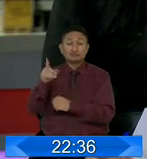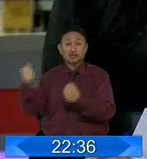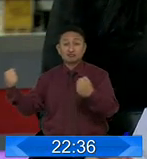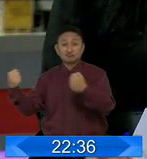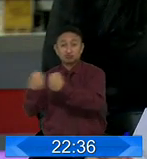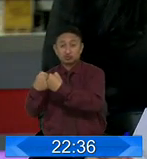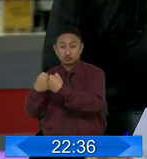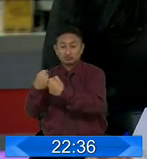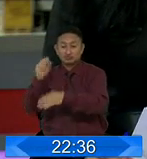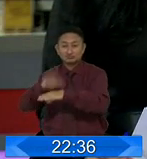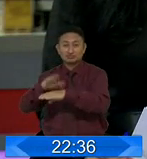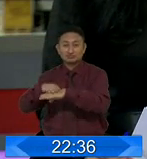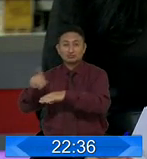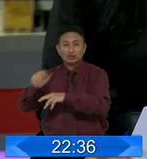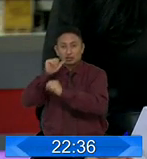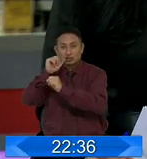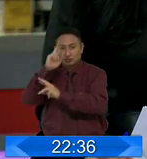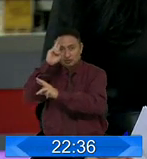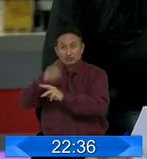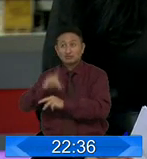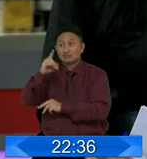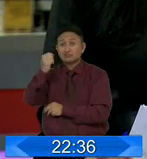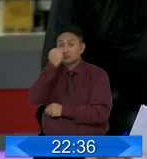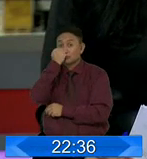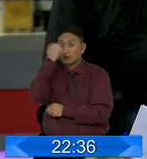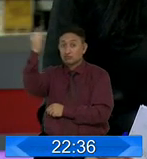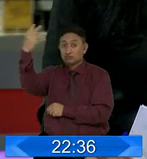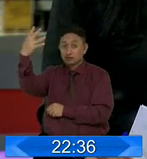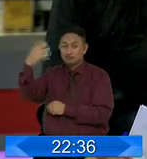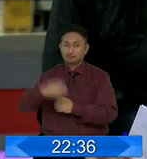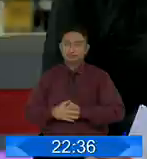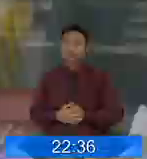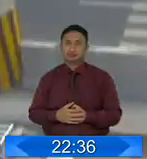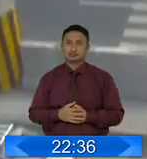fue provocada por el irrespeto a la luz roja del semáforo.